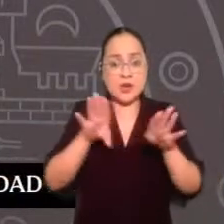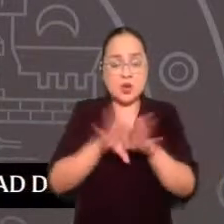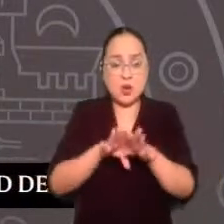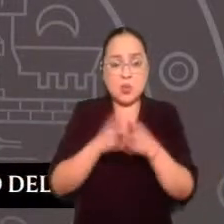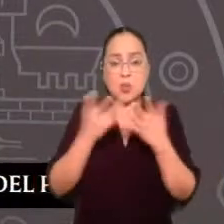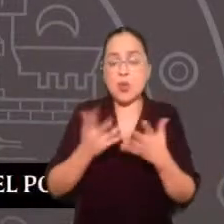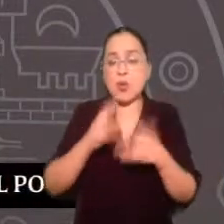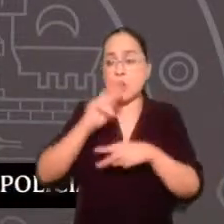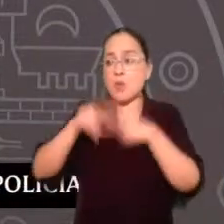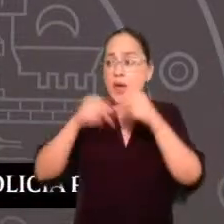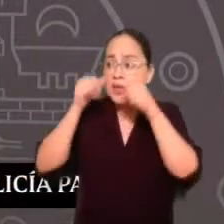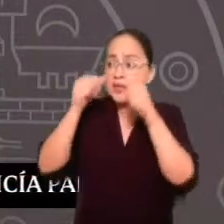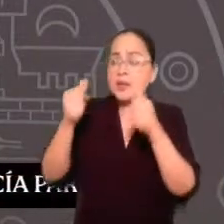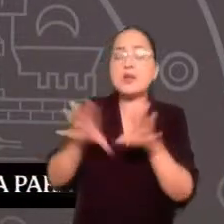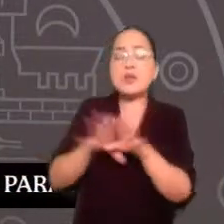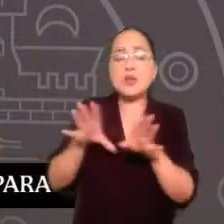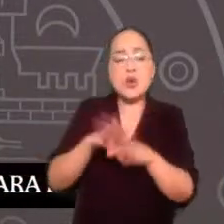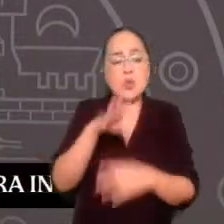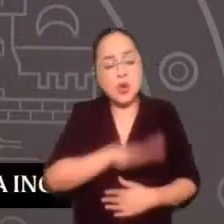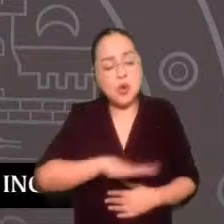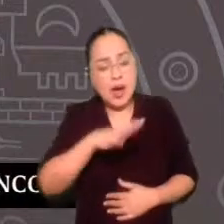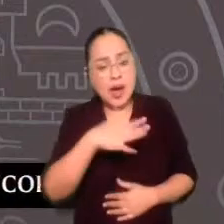en las que podemos recibirlo. Y